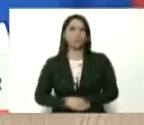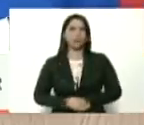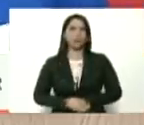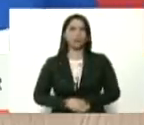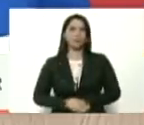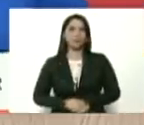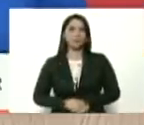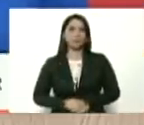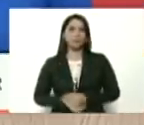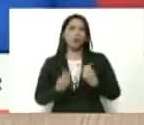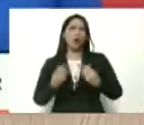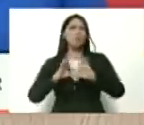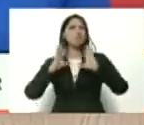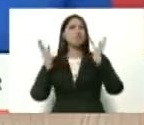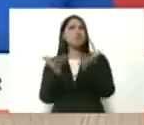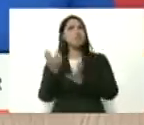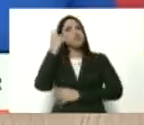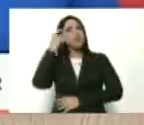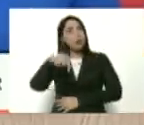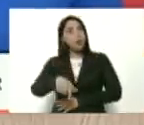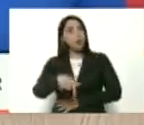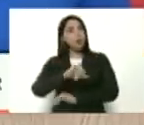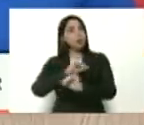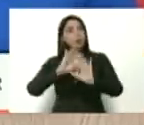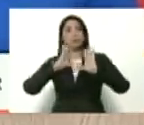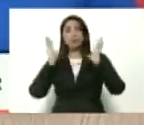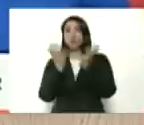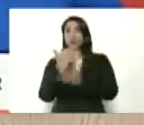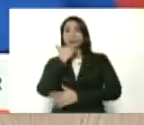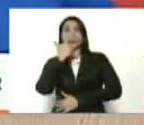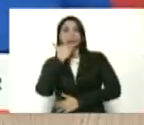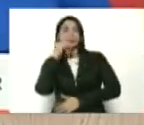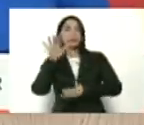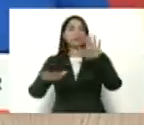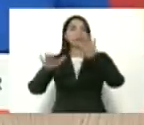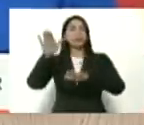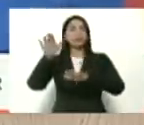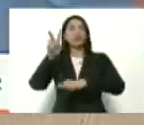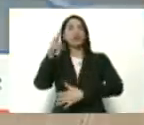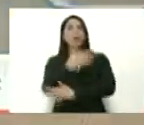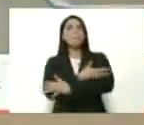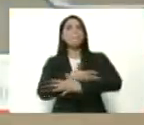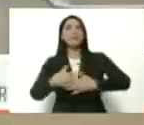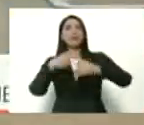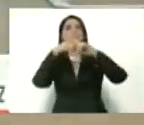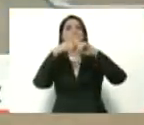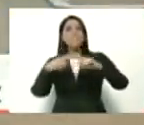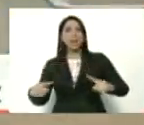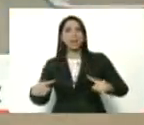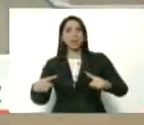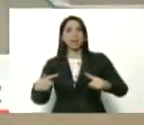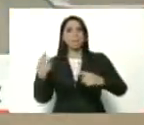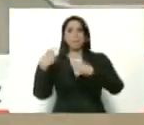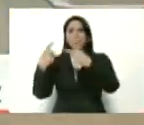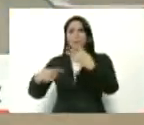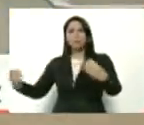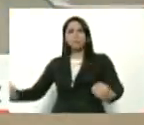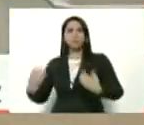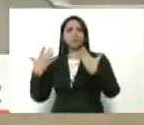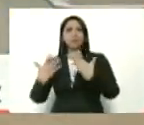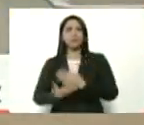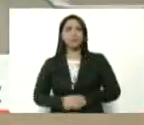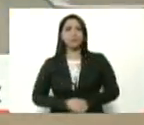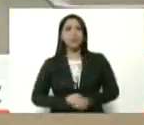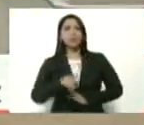si muestran cómo está el mundo el día de hoy. Ya el mundo se acerca, se aproxima a 2,5 millones de casos.